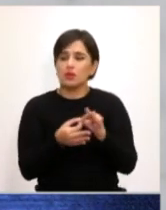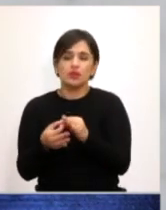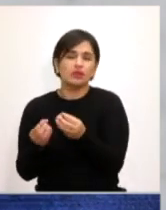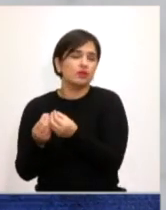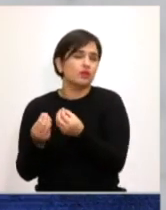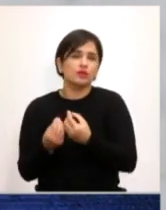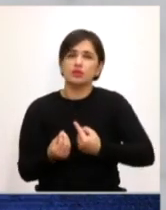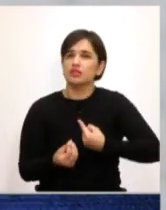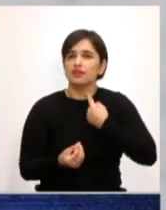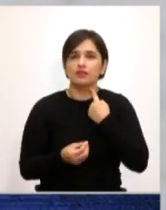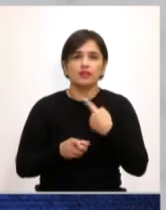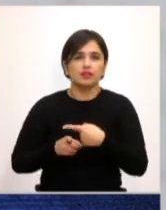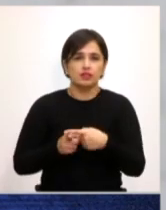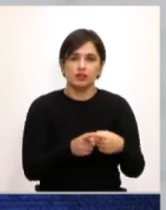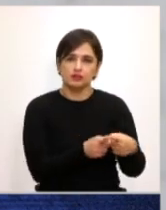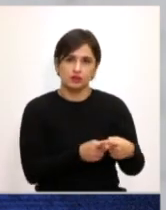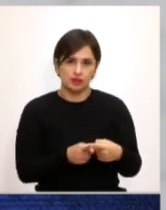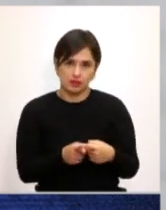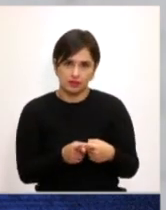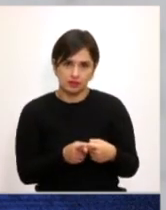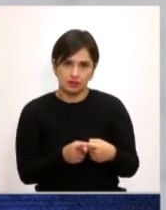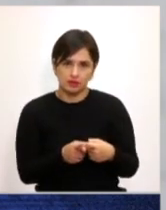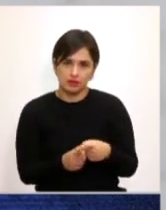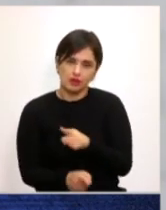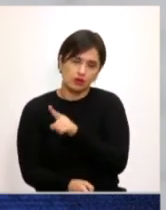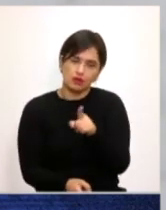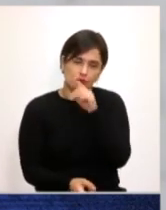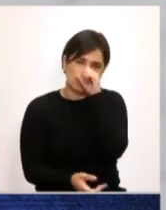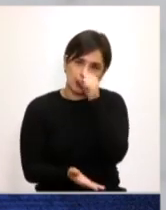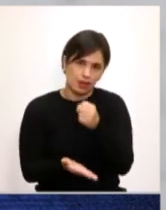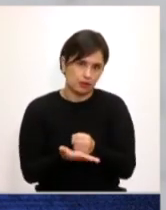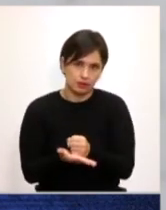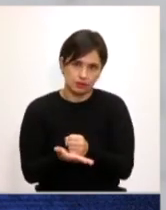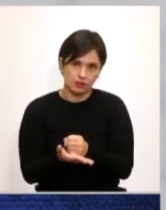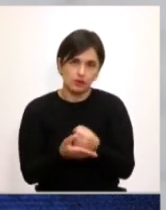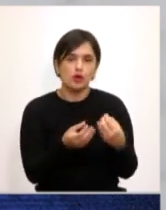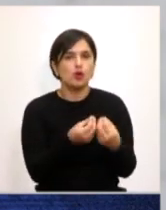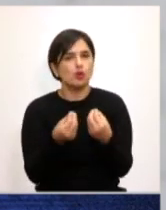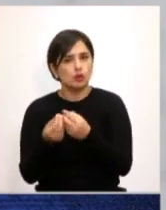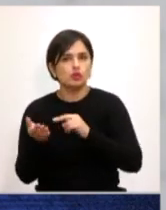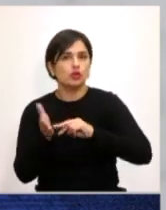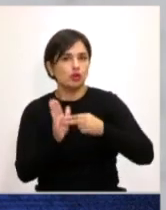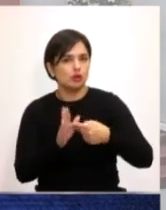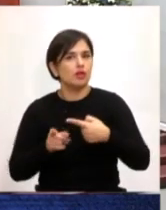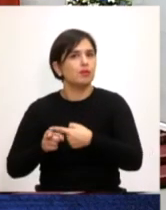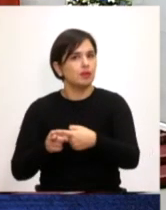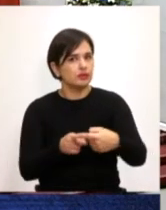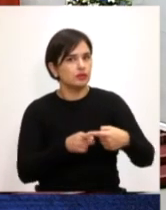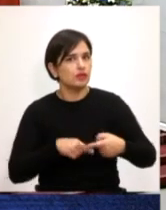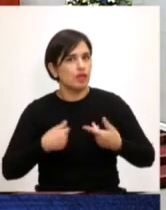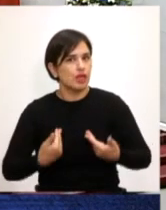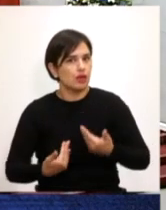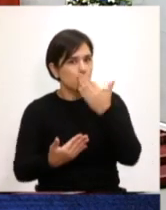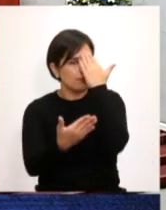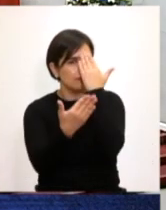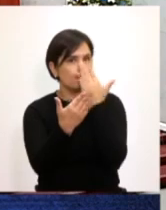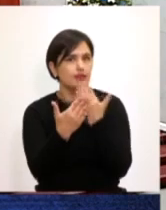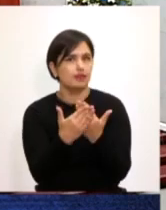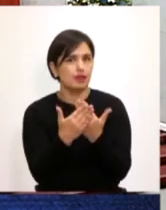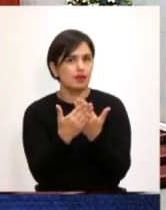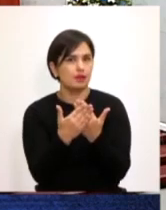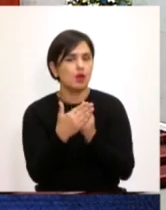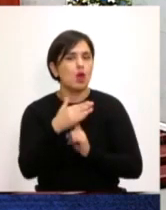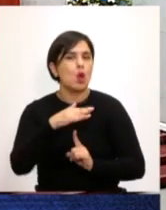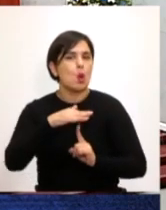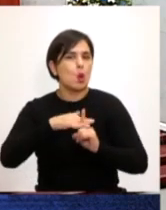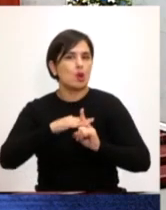en nuestra sociedad. No nos engañemos. Muchos de los problemas sociales que hoy enfrentamos tienen su origen